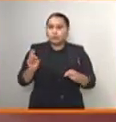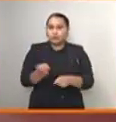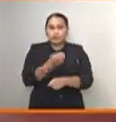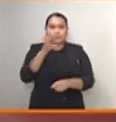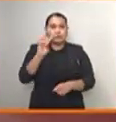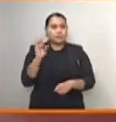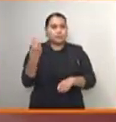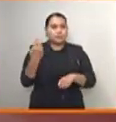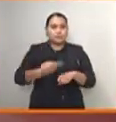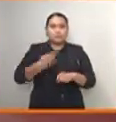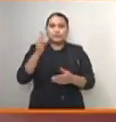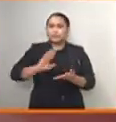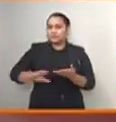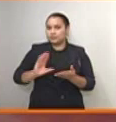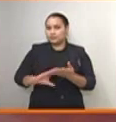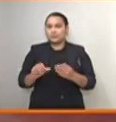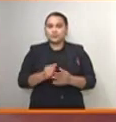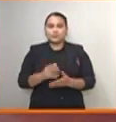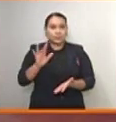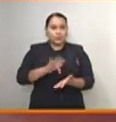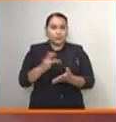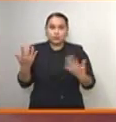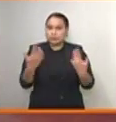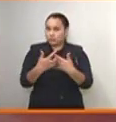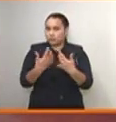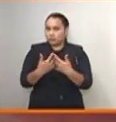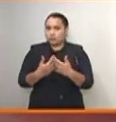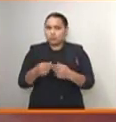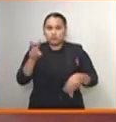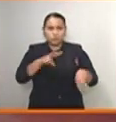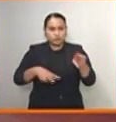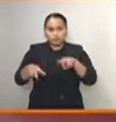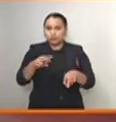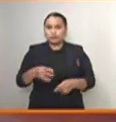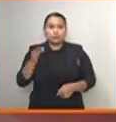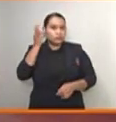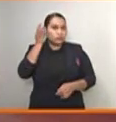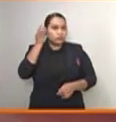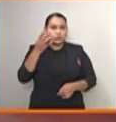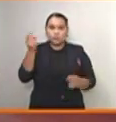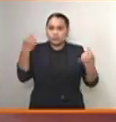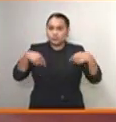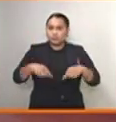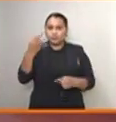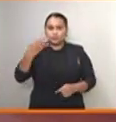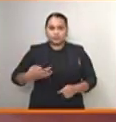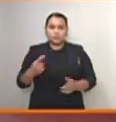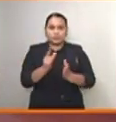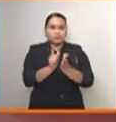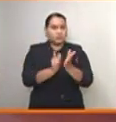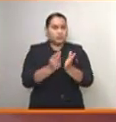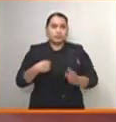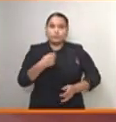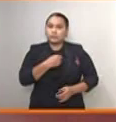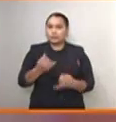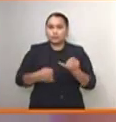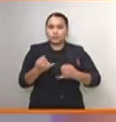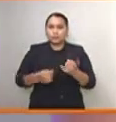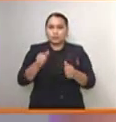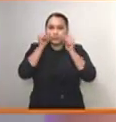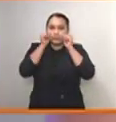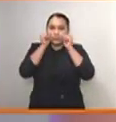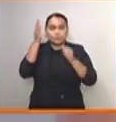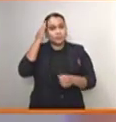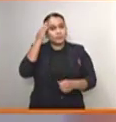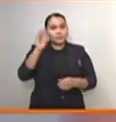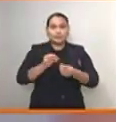60 veces su inversión. Gracias a la presencia de nuestro auditor que está para constatar cada uno de nuestros procesos. Atentos porque conocemos el primer